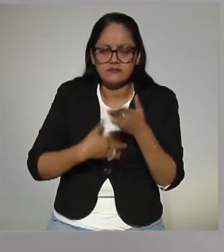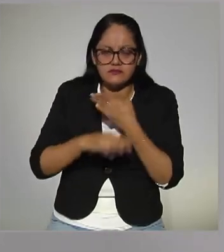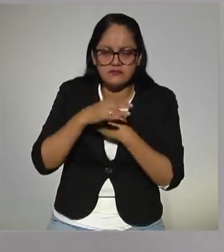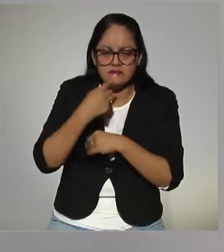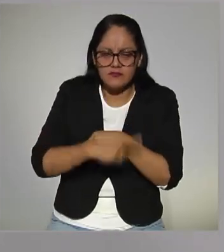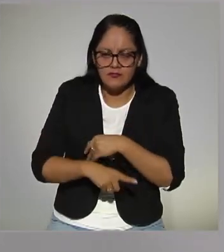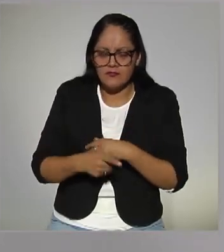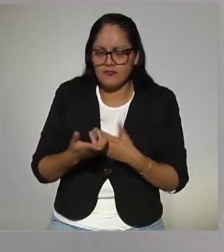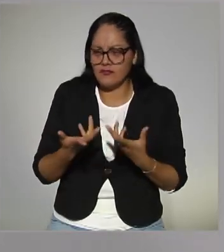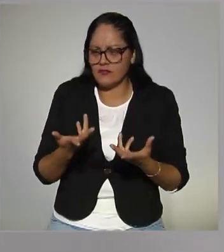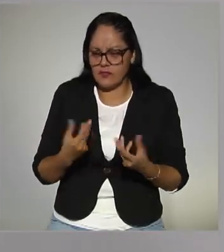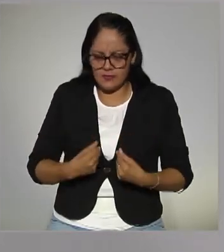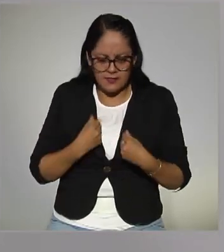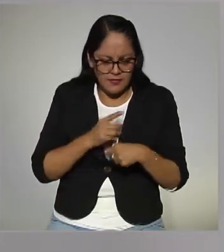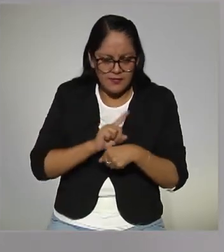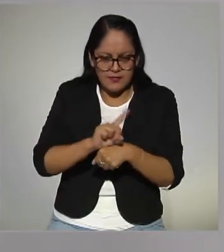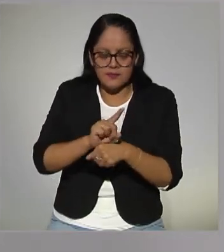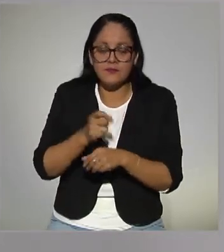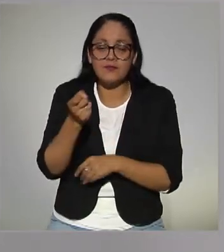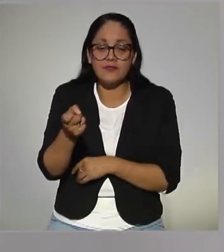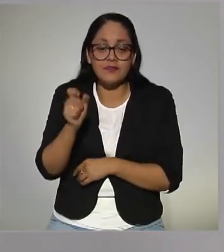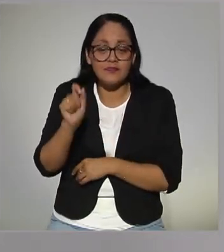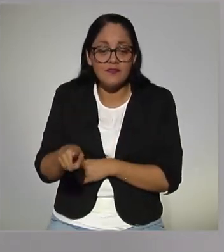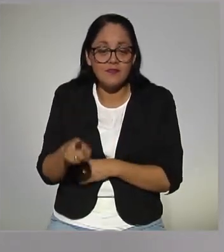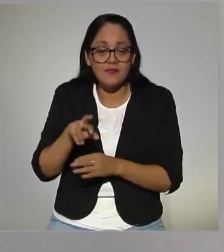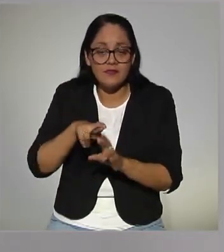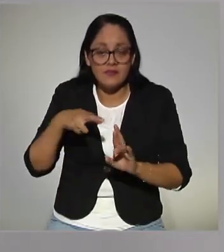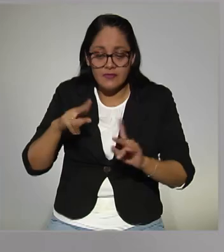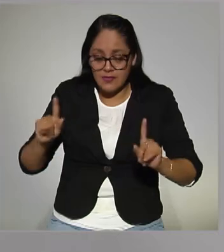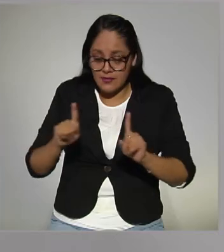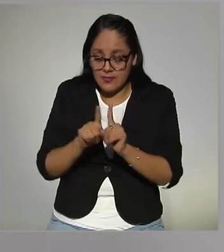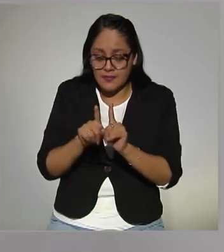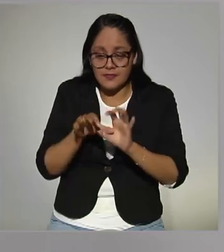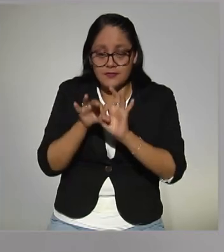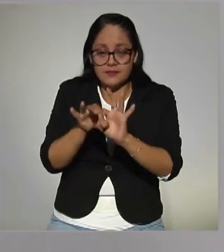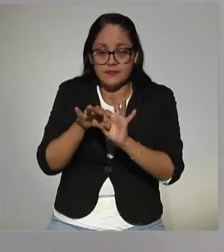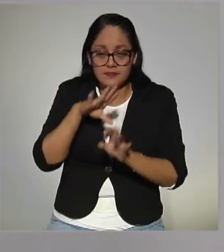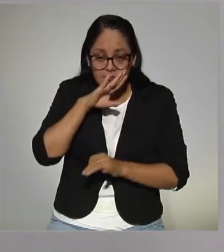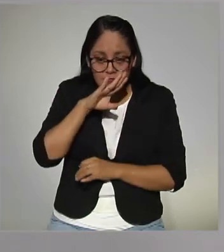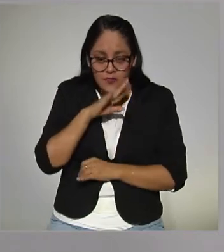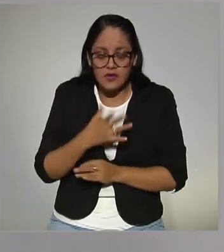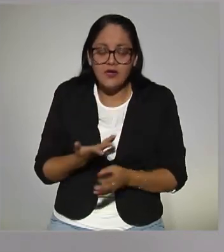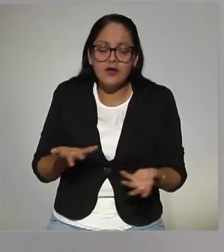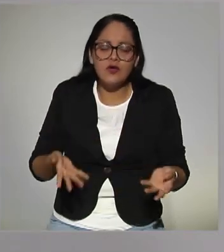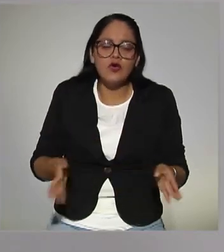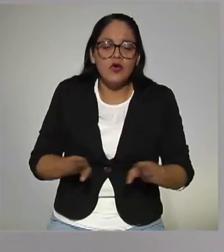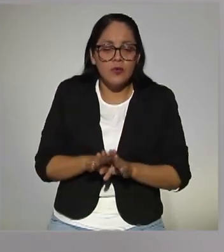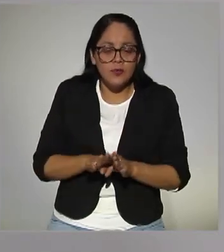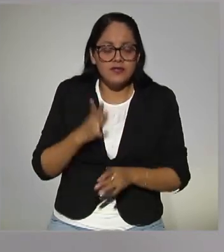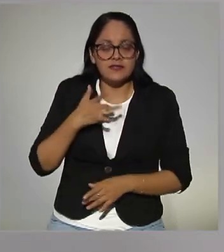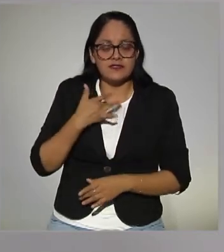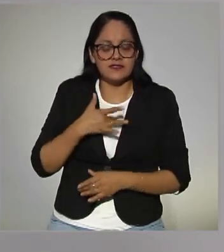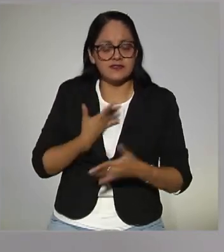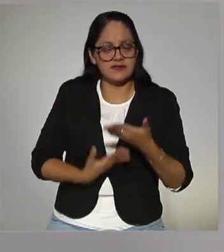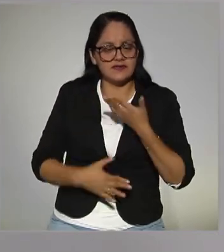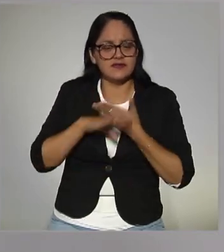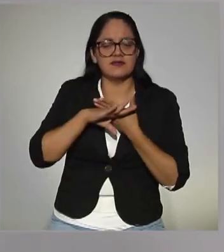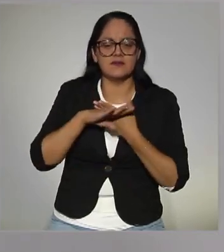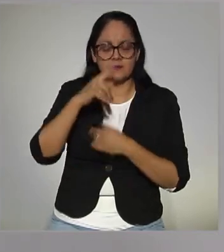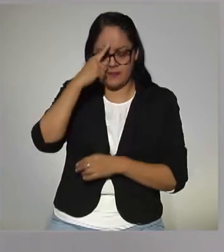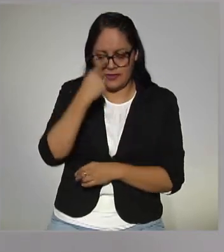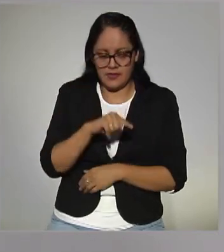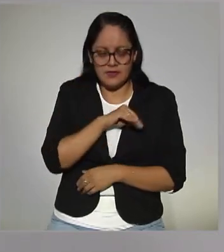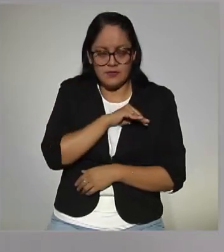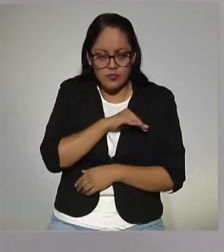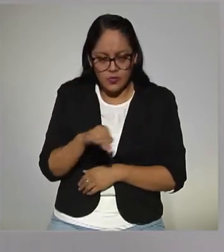vida cotidiana, en la parte de lo que es la relación o el vínculo con la madre, qué tanto está afectando también para que